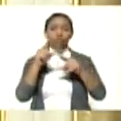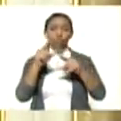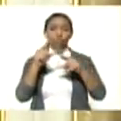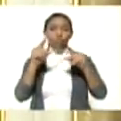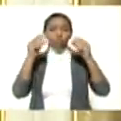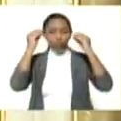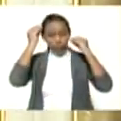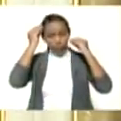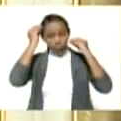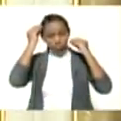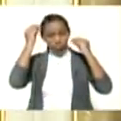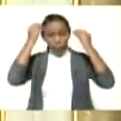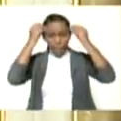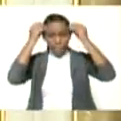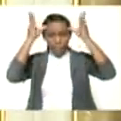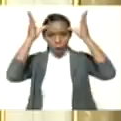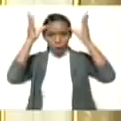concepción,